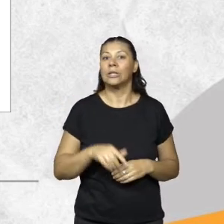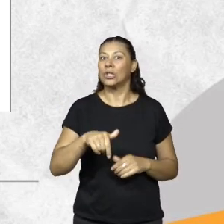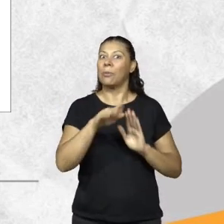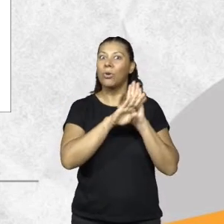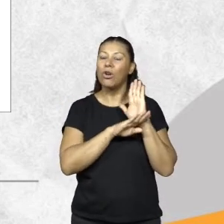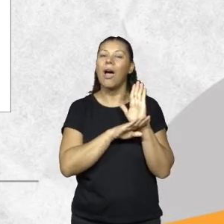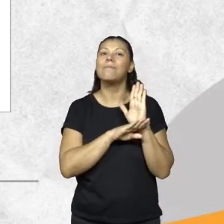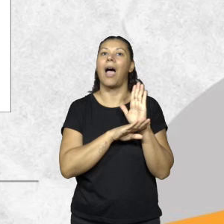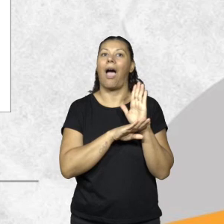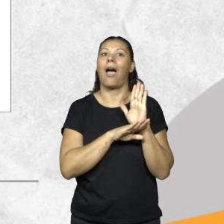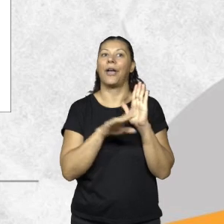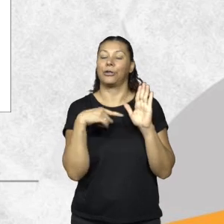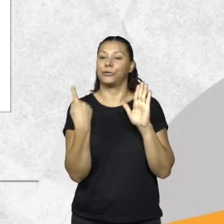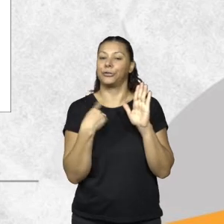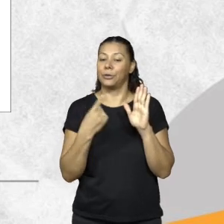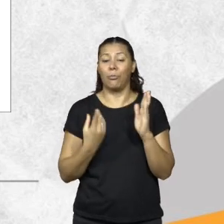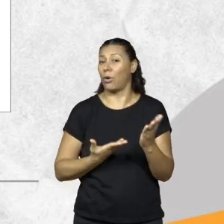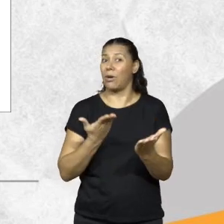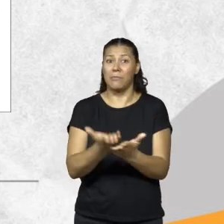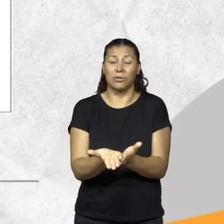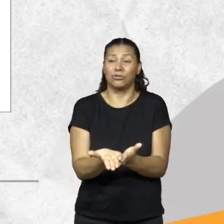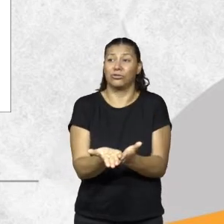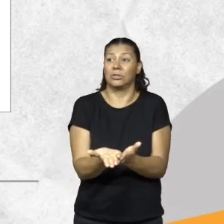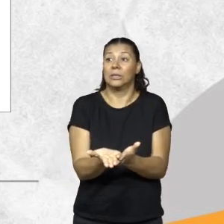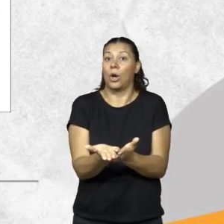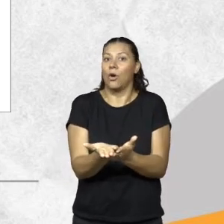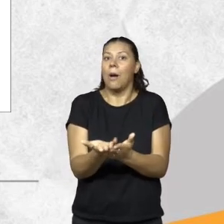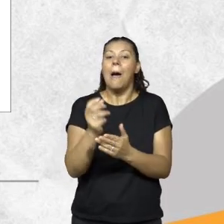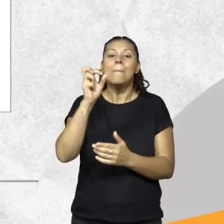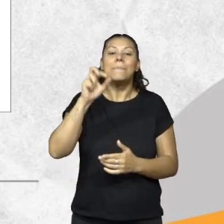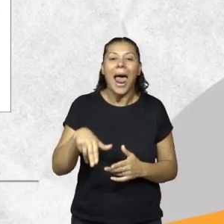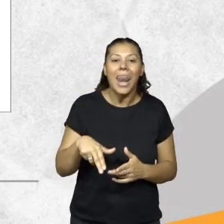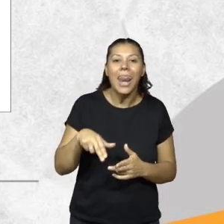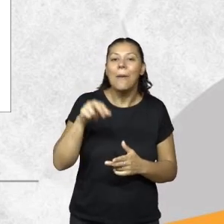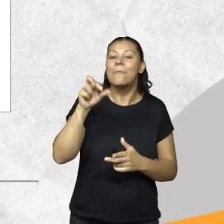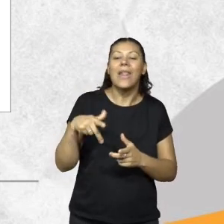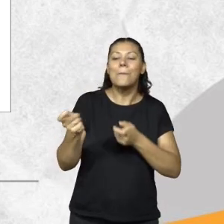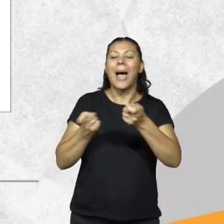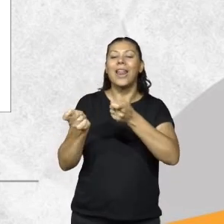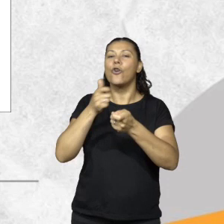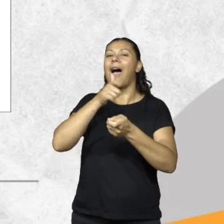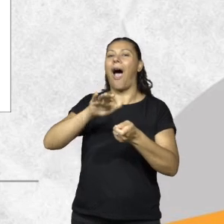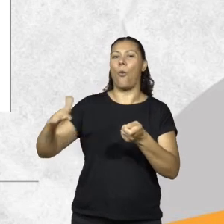donde nosotros proponemos la generación de planes de manejo de cuerpos de agua. Es decir, nos gustaría